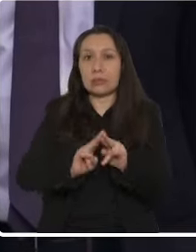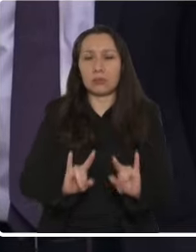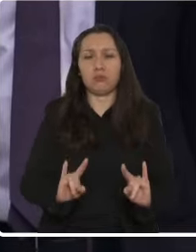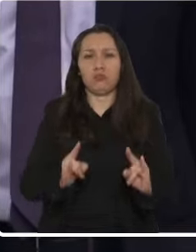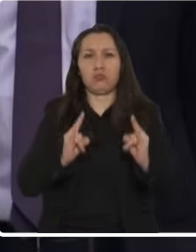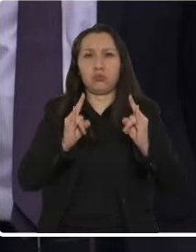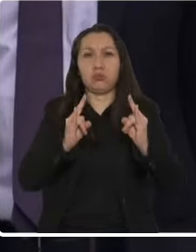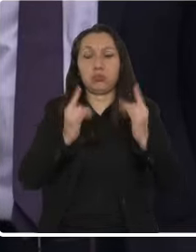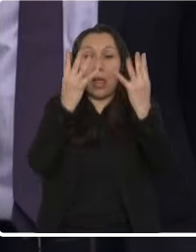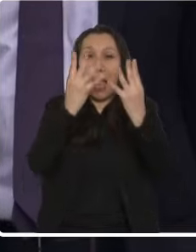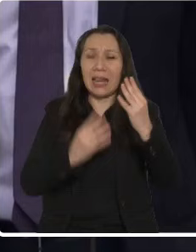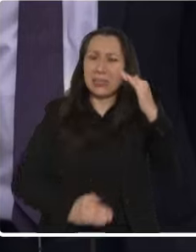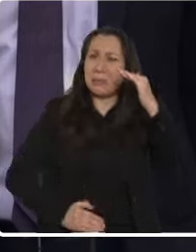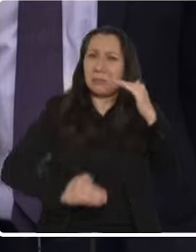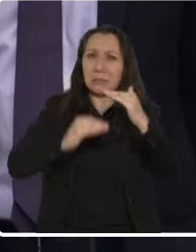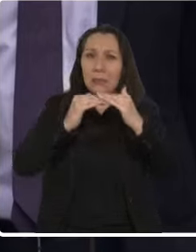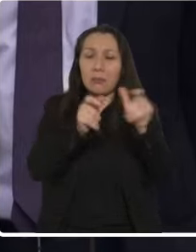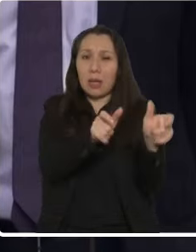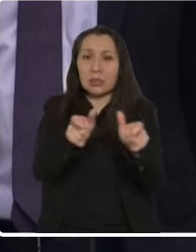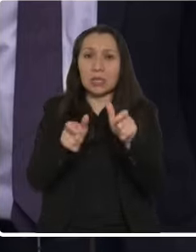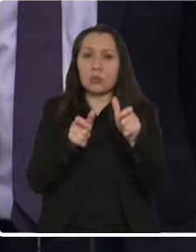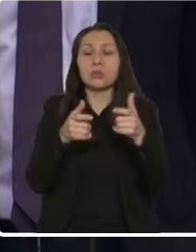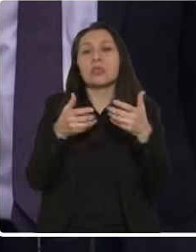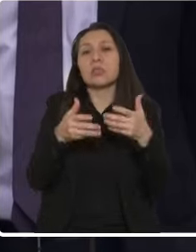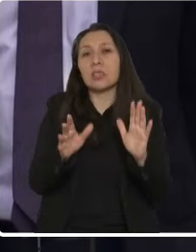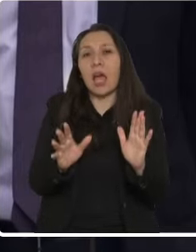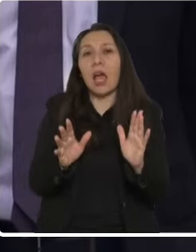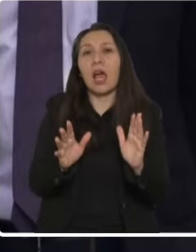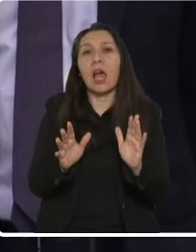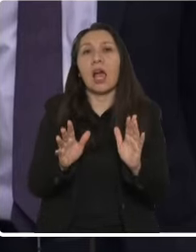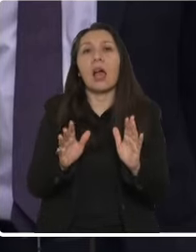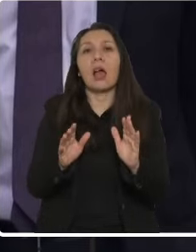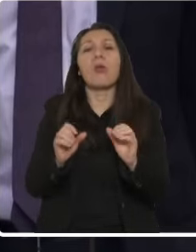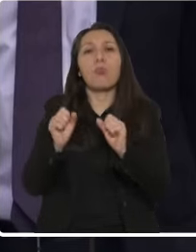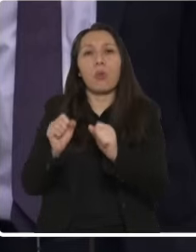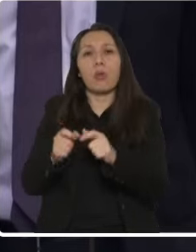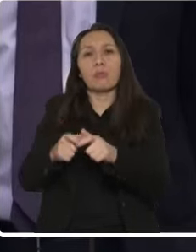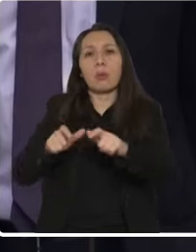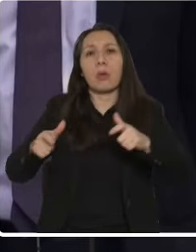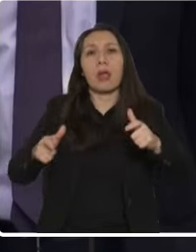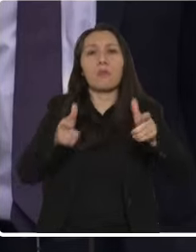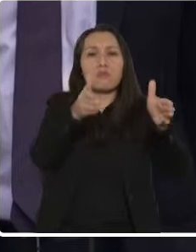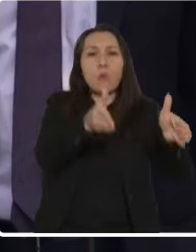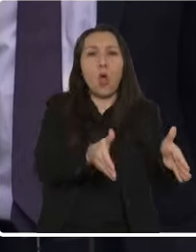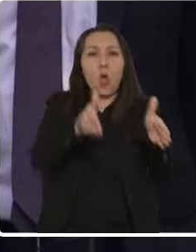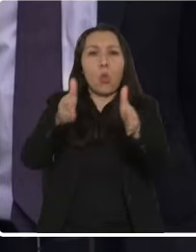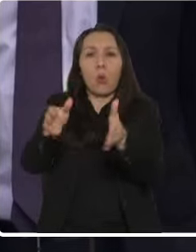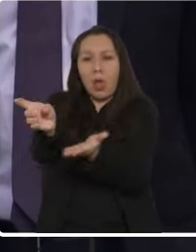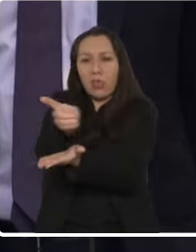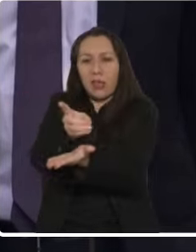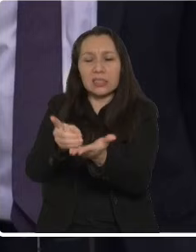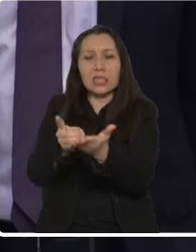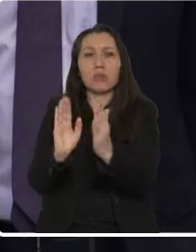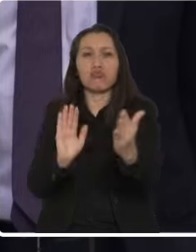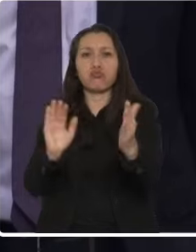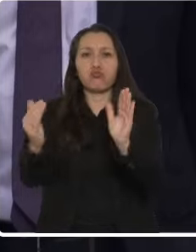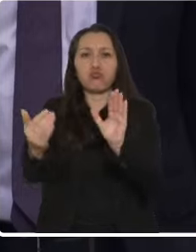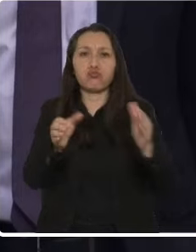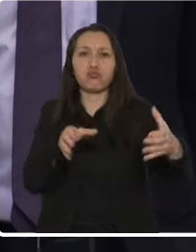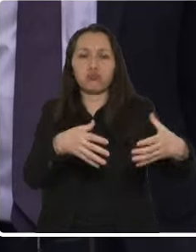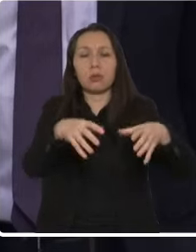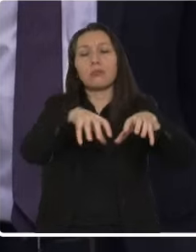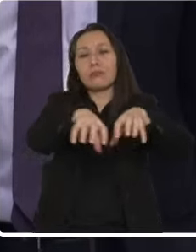de máxima seguridad está ya bastante, como por decirlo, es escalable, porque los módulos tienen un cierto diseño y uno los puede